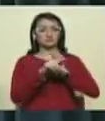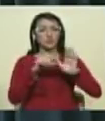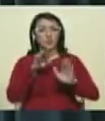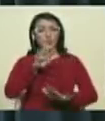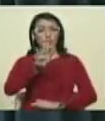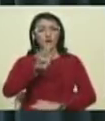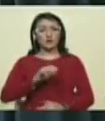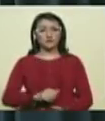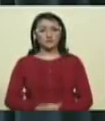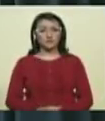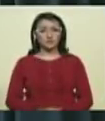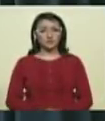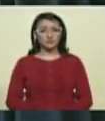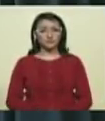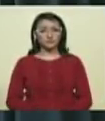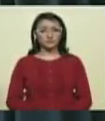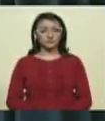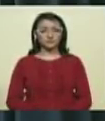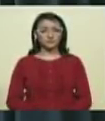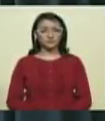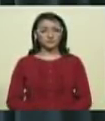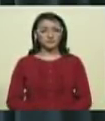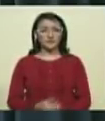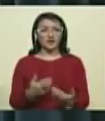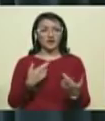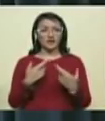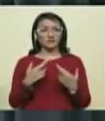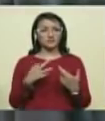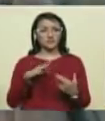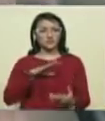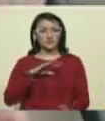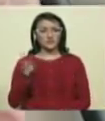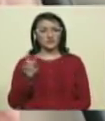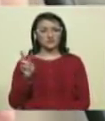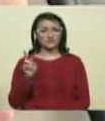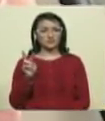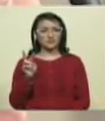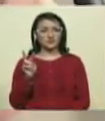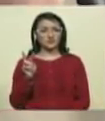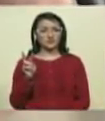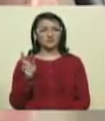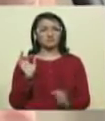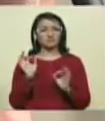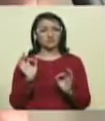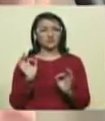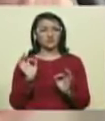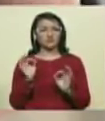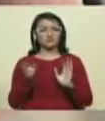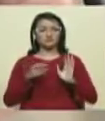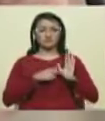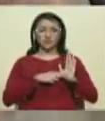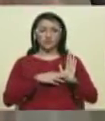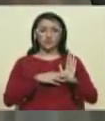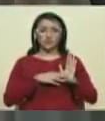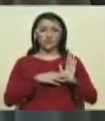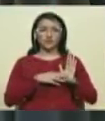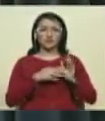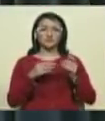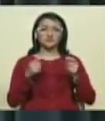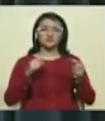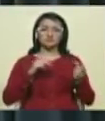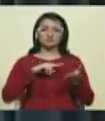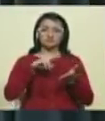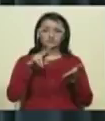cuarto, dirigir las relaciones exteriores de la República y celebrar y ratificar los